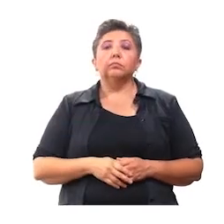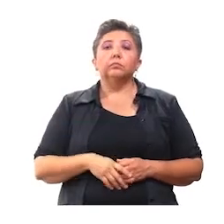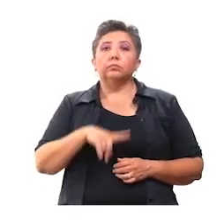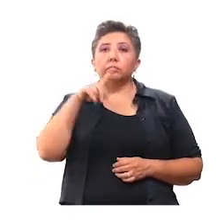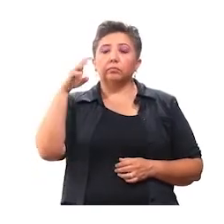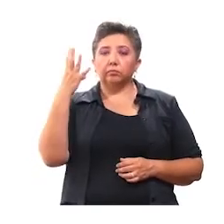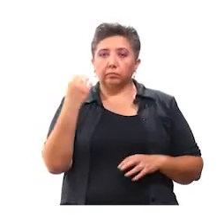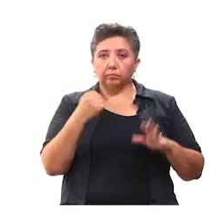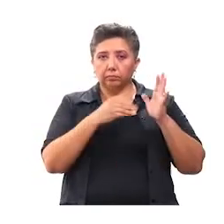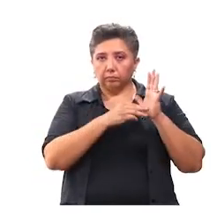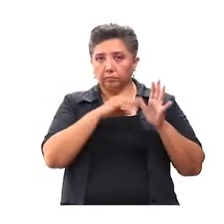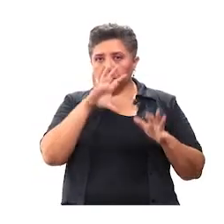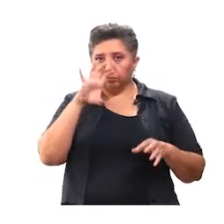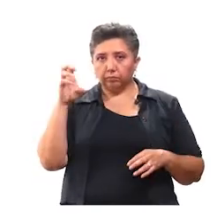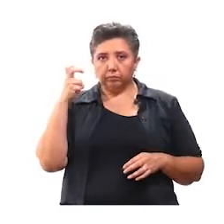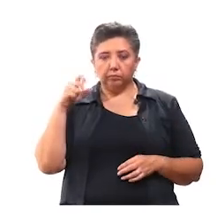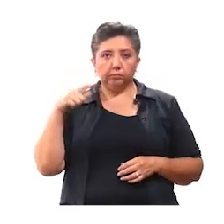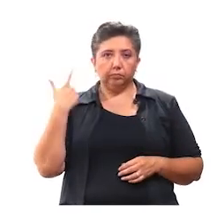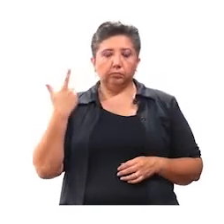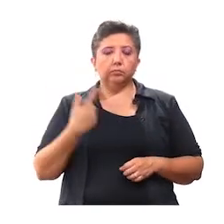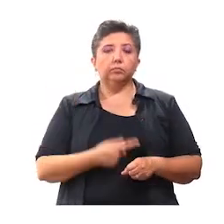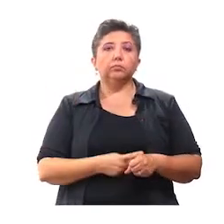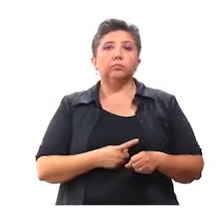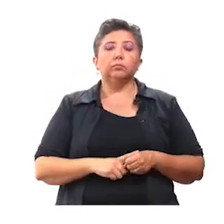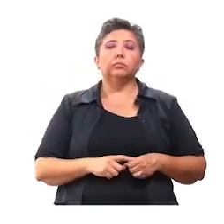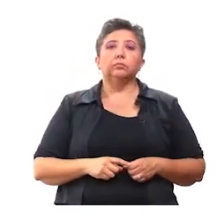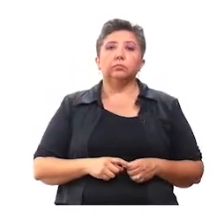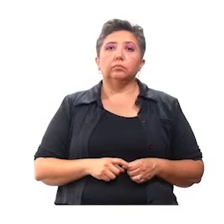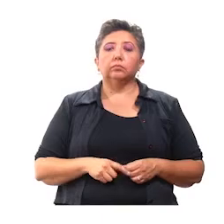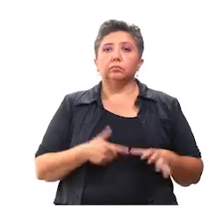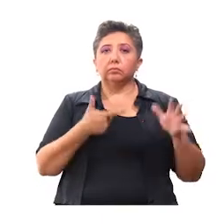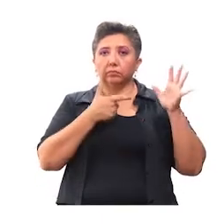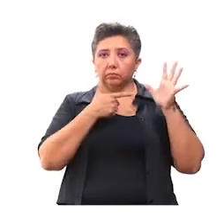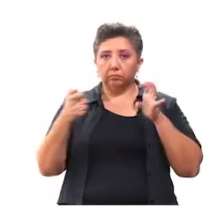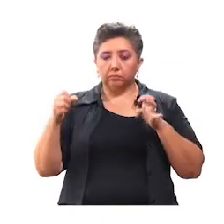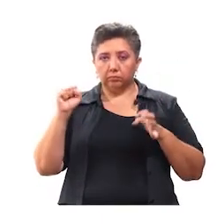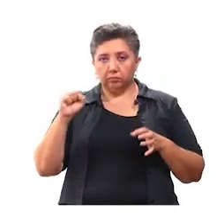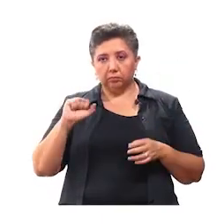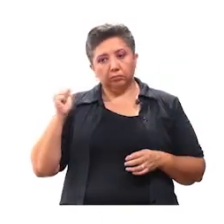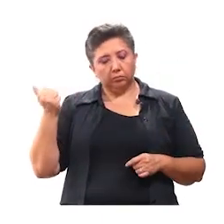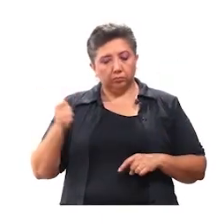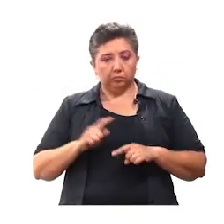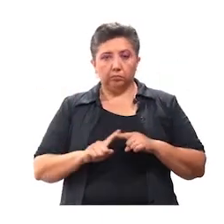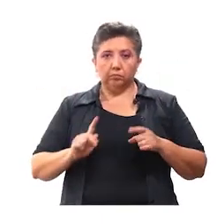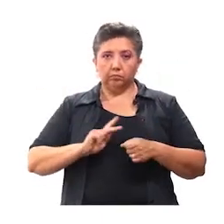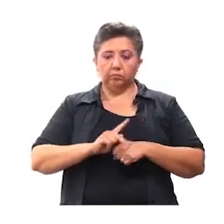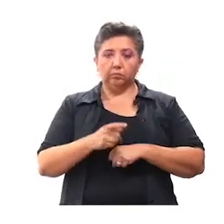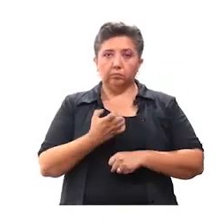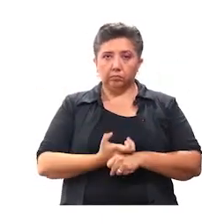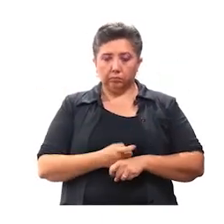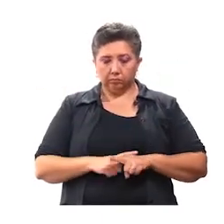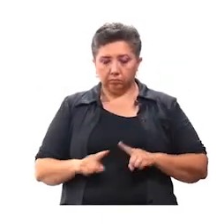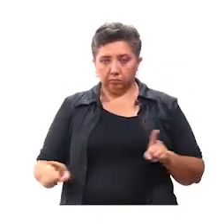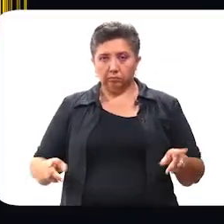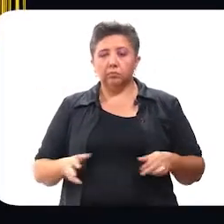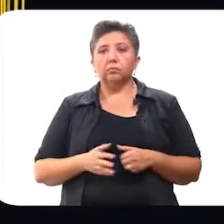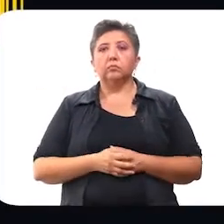los 109.512 casos positivos, 760 son de otro país u otro